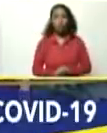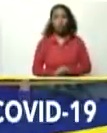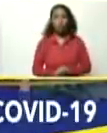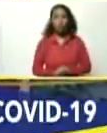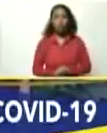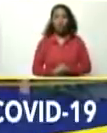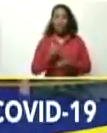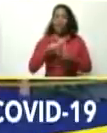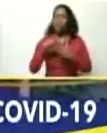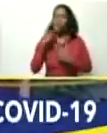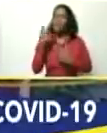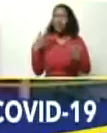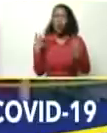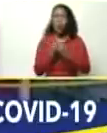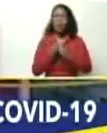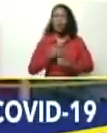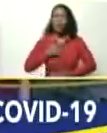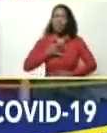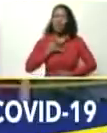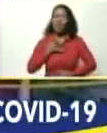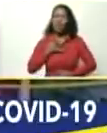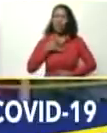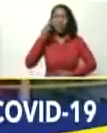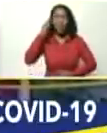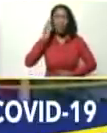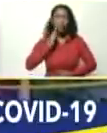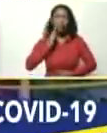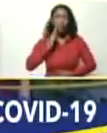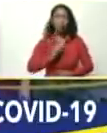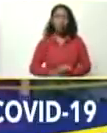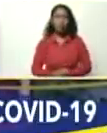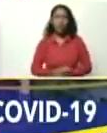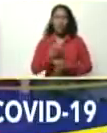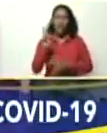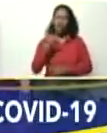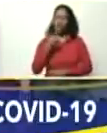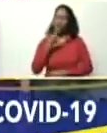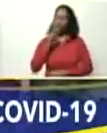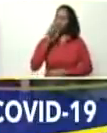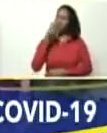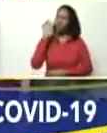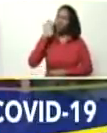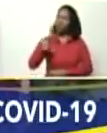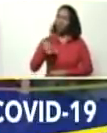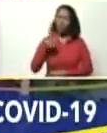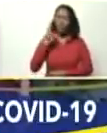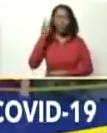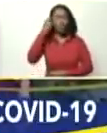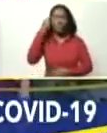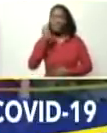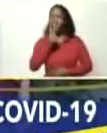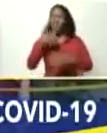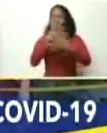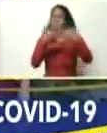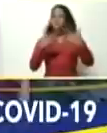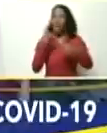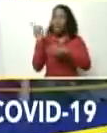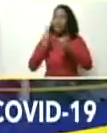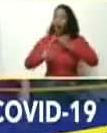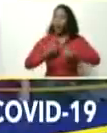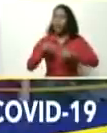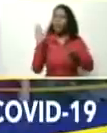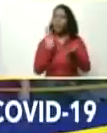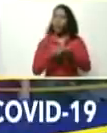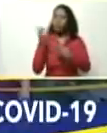Entonces dice, compañera sentimental de Bolívar. Suena feo, ¿verdad? No sé quién redacta esas cosas,